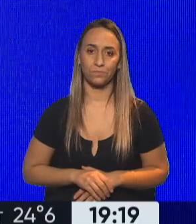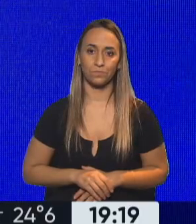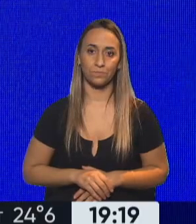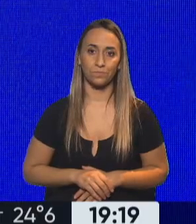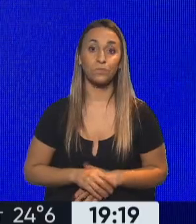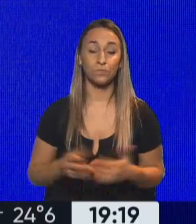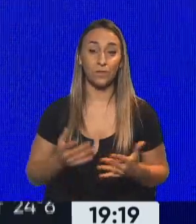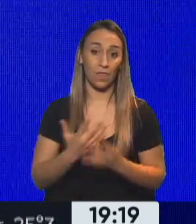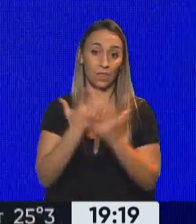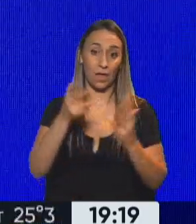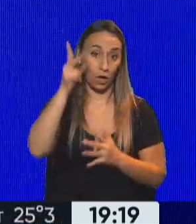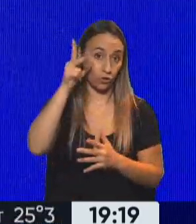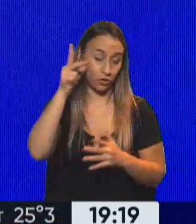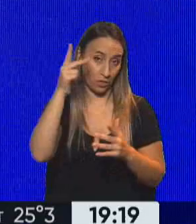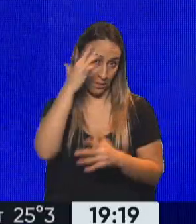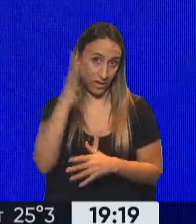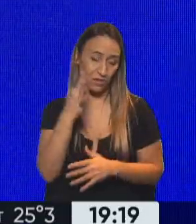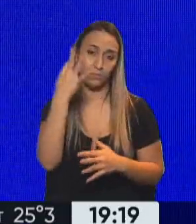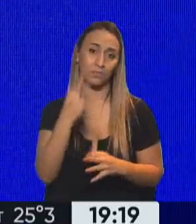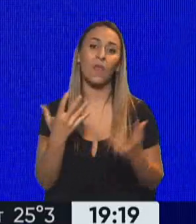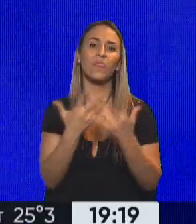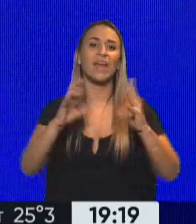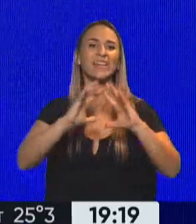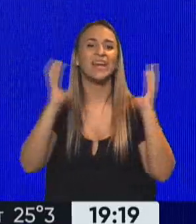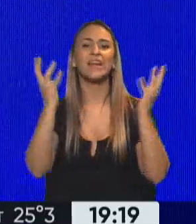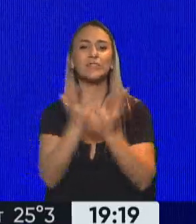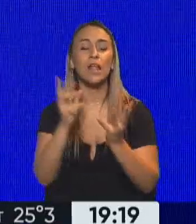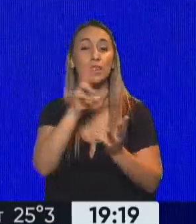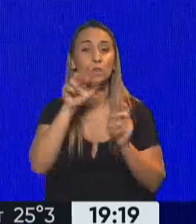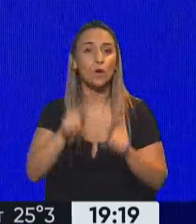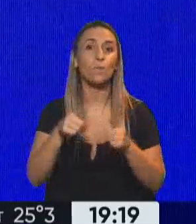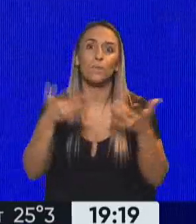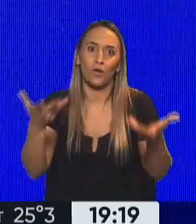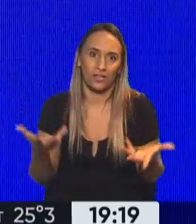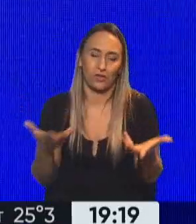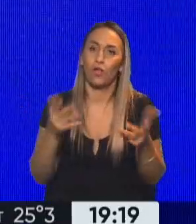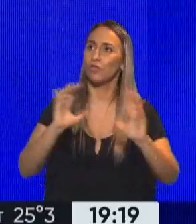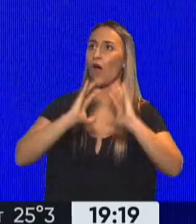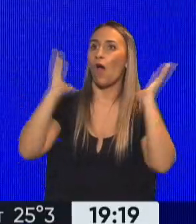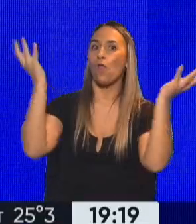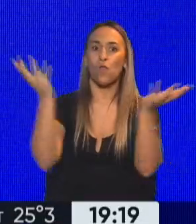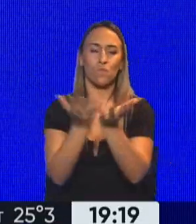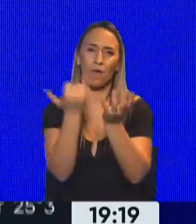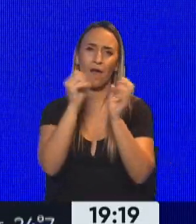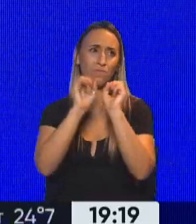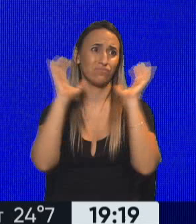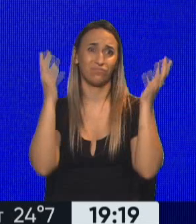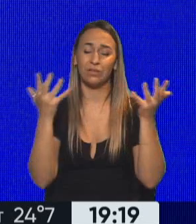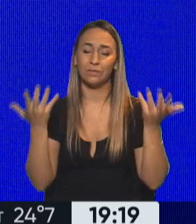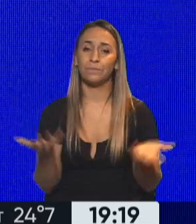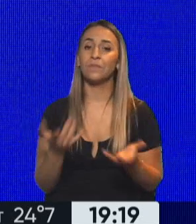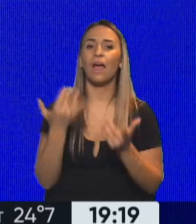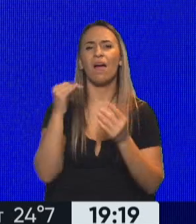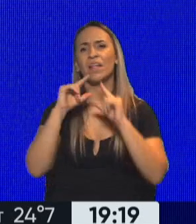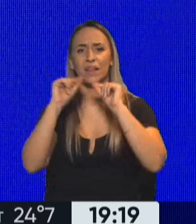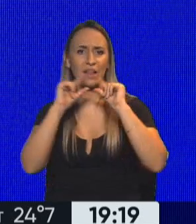Claro, porque el 8 de marzo es el Día Internacional de la Mujer, por eso las repercusiones en el mundo. Y en realidad los reclamos aquí y allá, ahora los